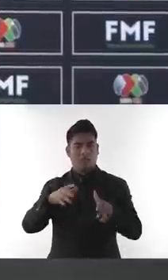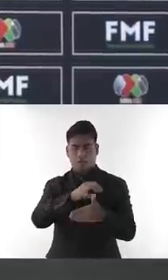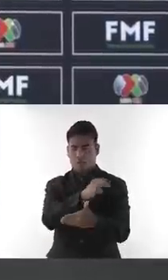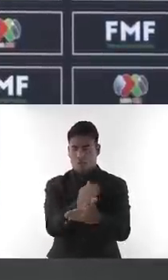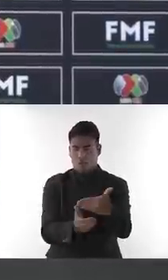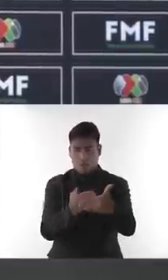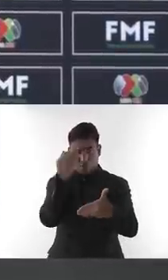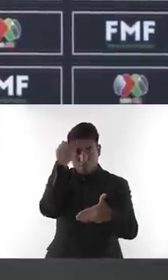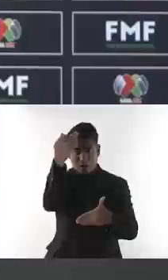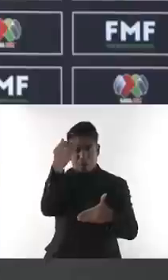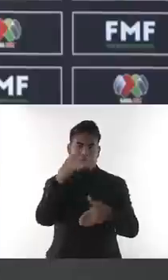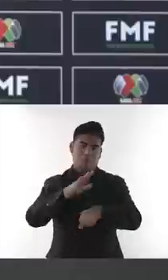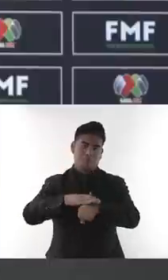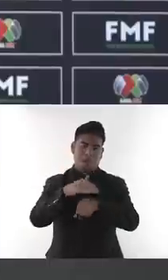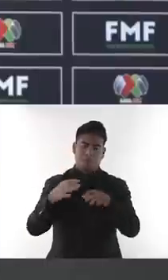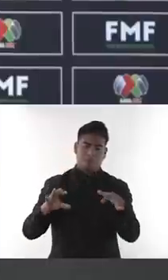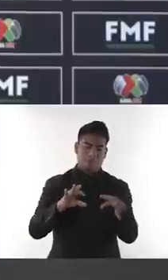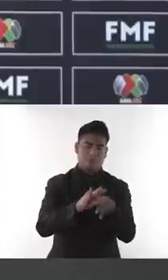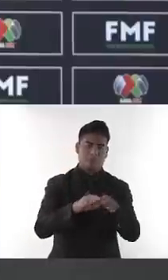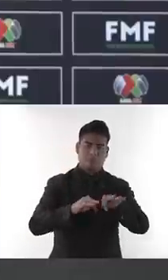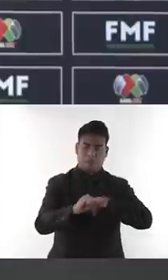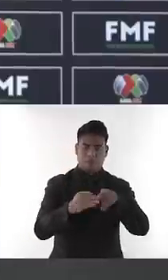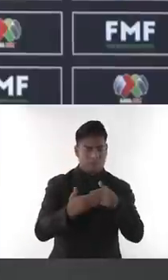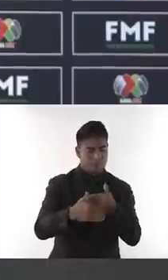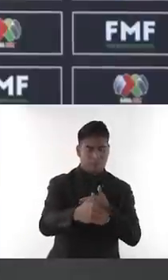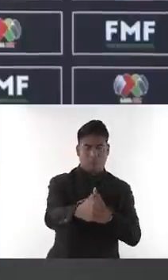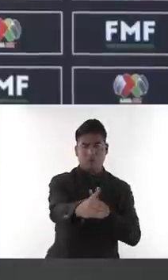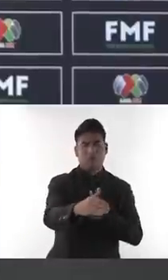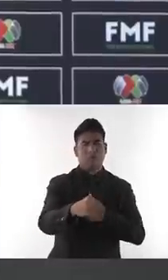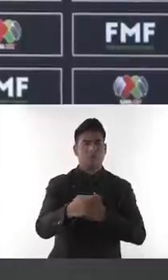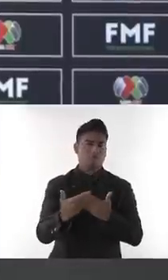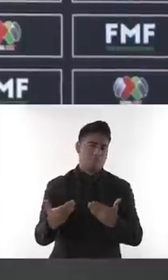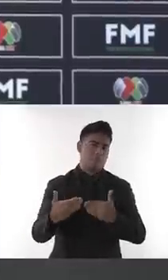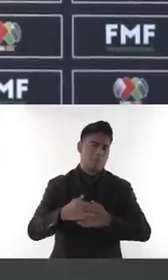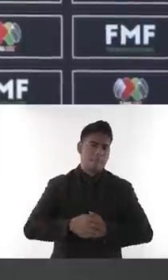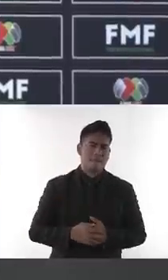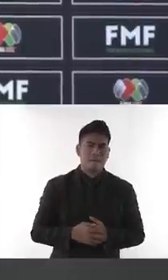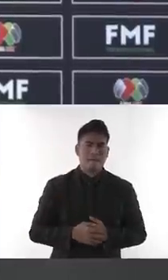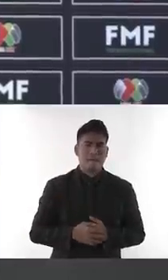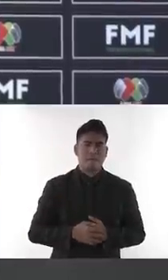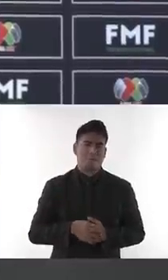estar en el posible universo de